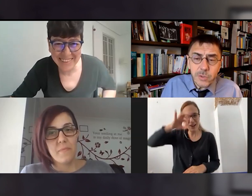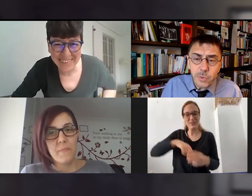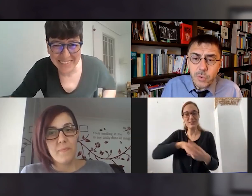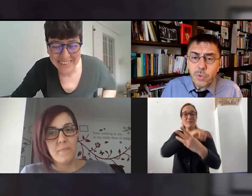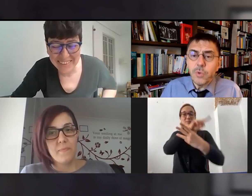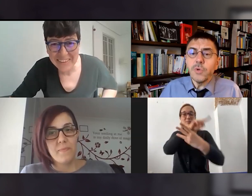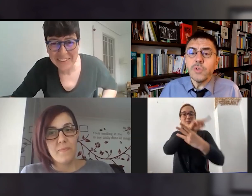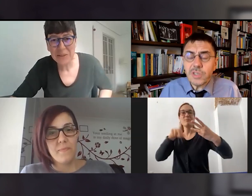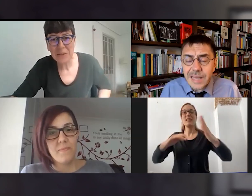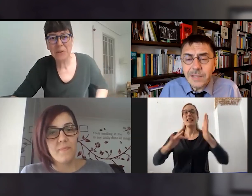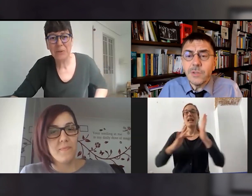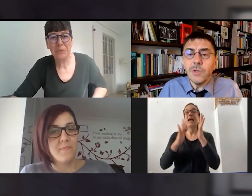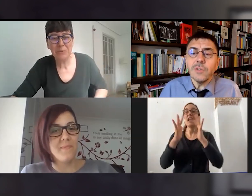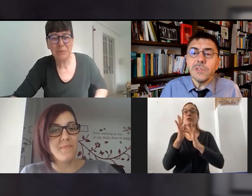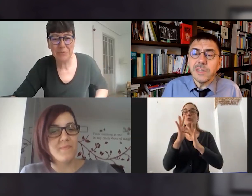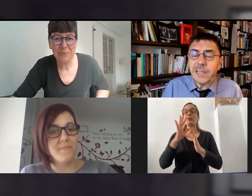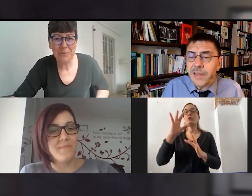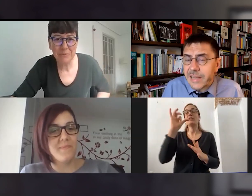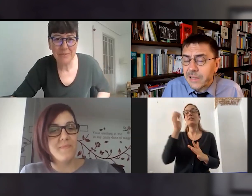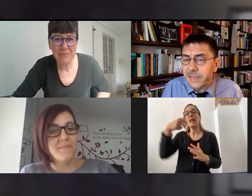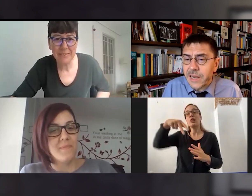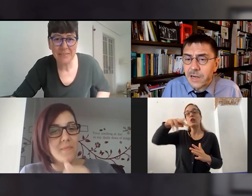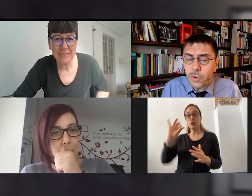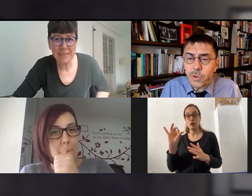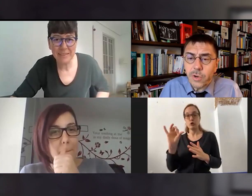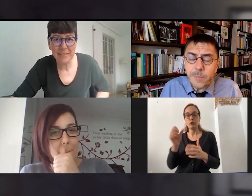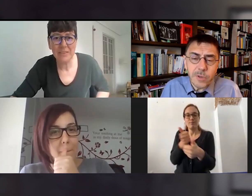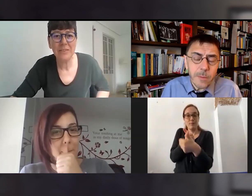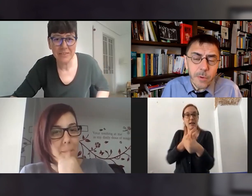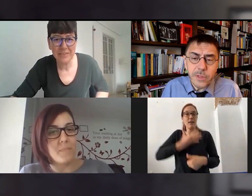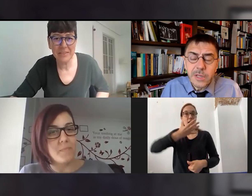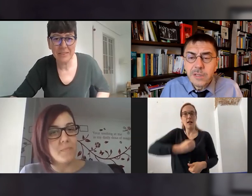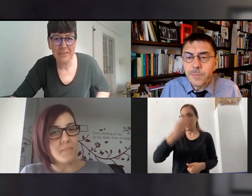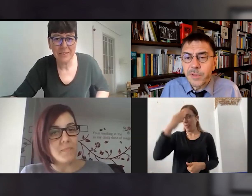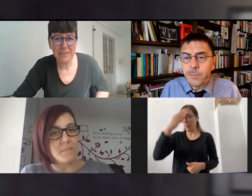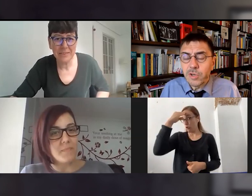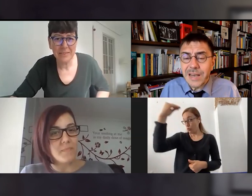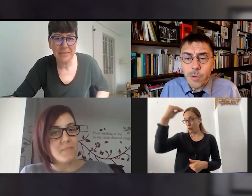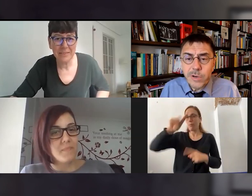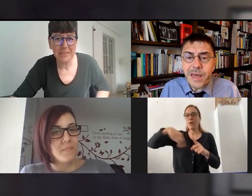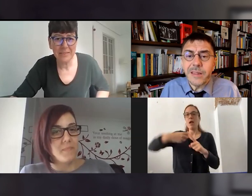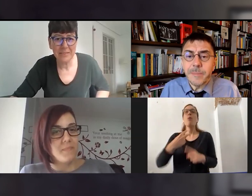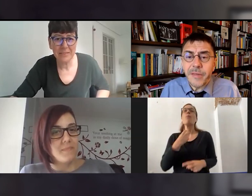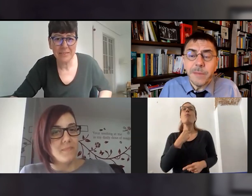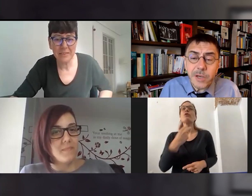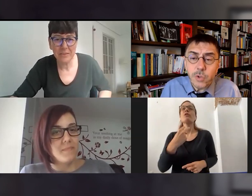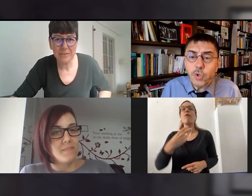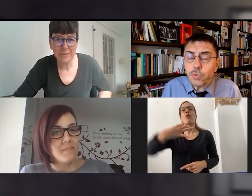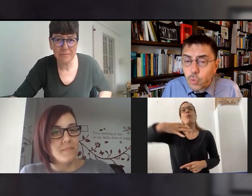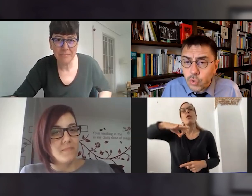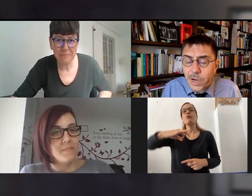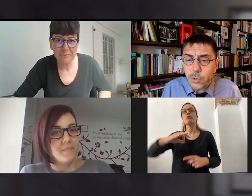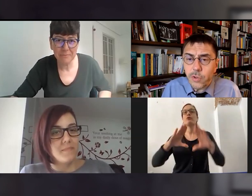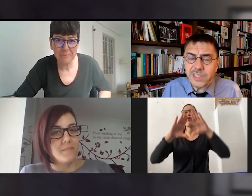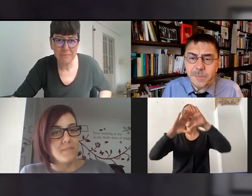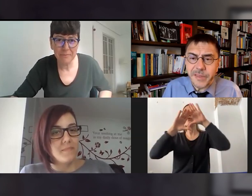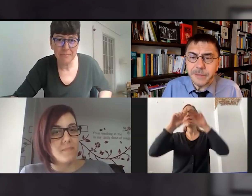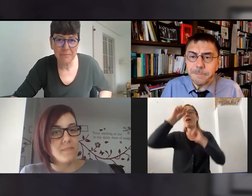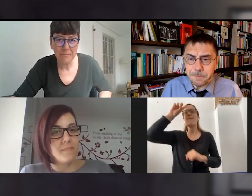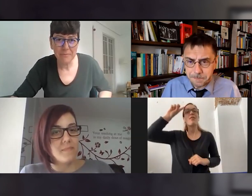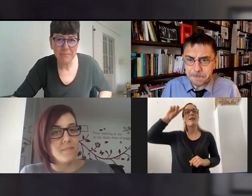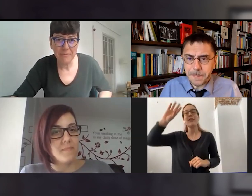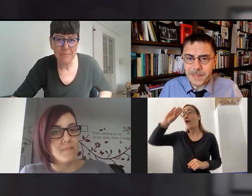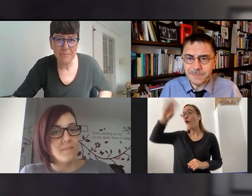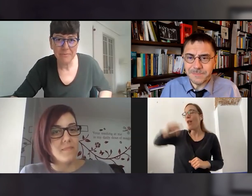nosotros a Jesús Santos, el teniente alcalde en Alcorcón y portavoz de Podemos en la Comunidad de Madrid. Jesús, un saludo desde